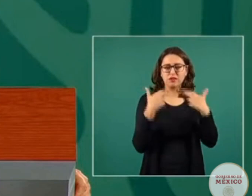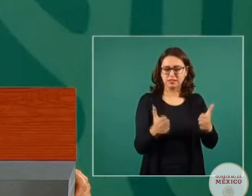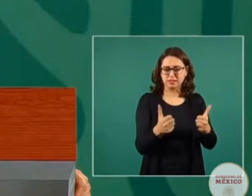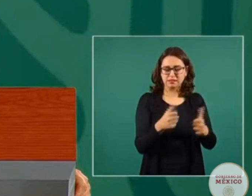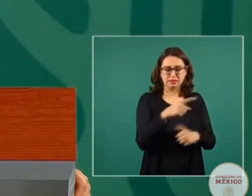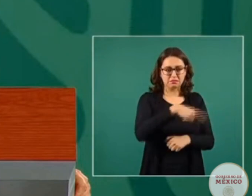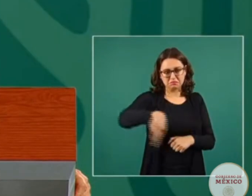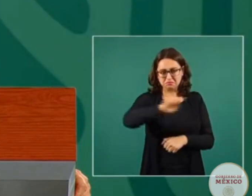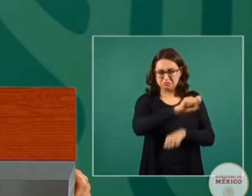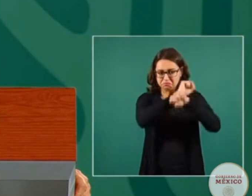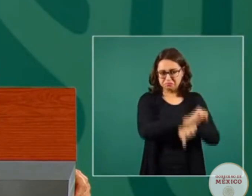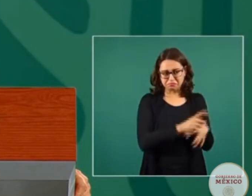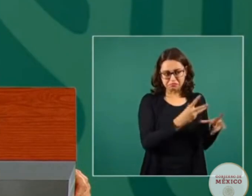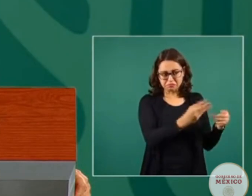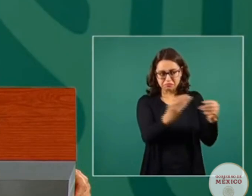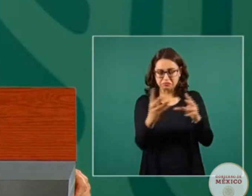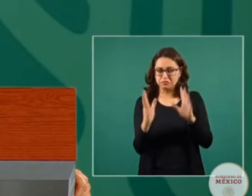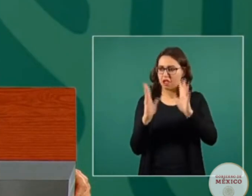esclavos.